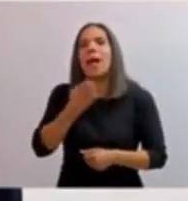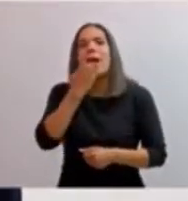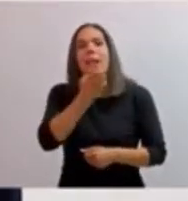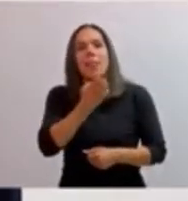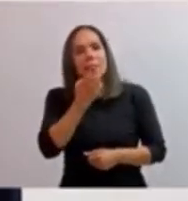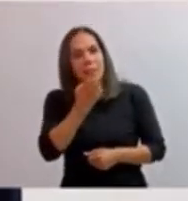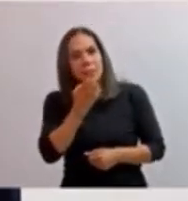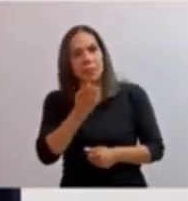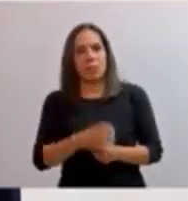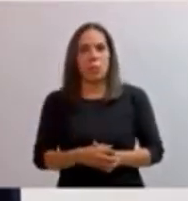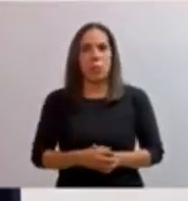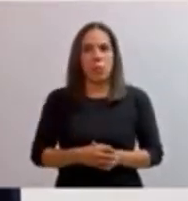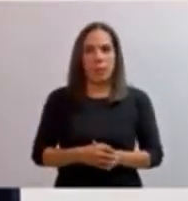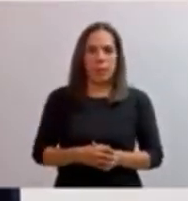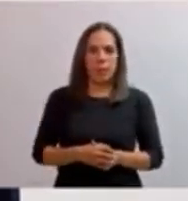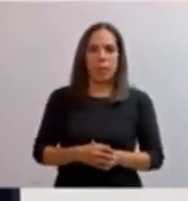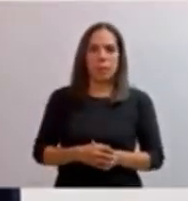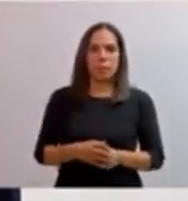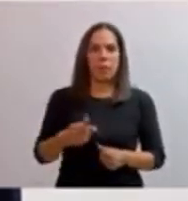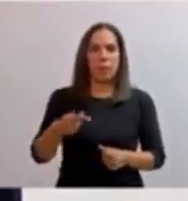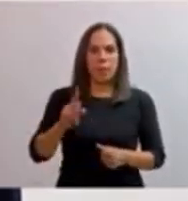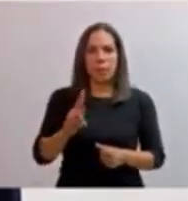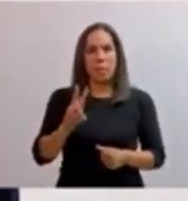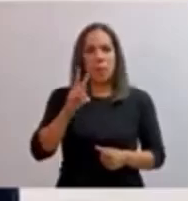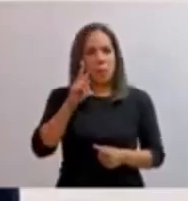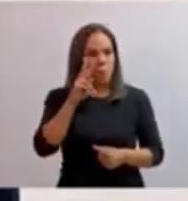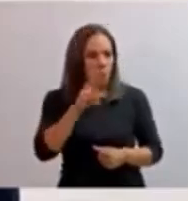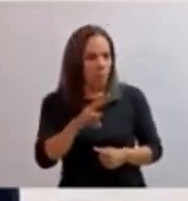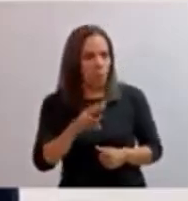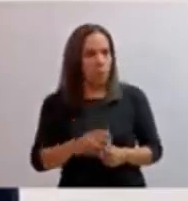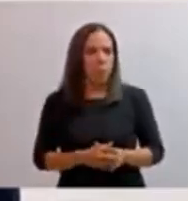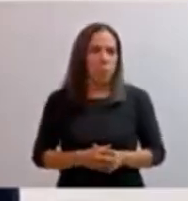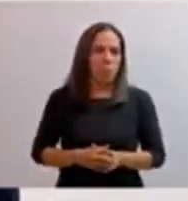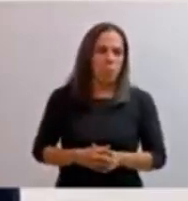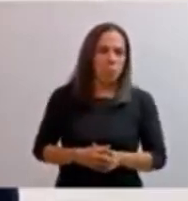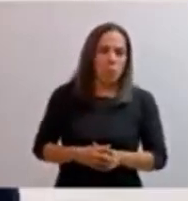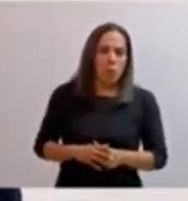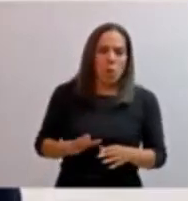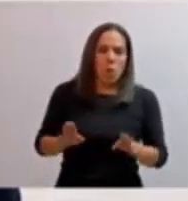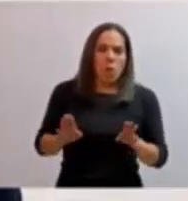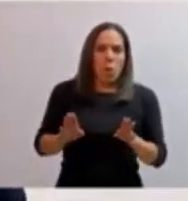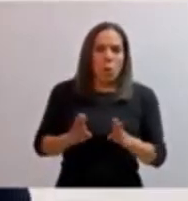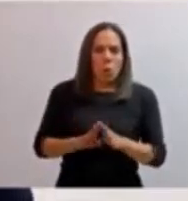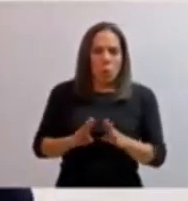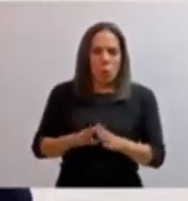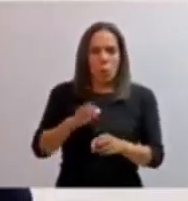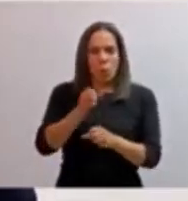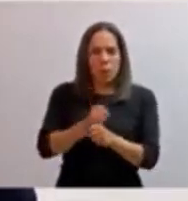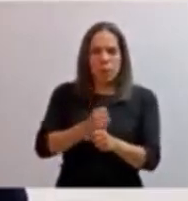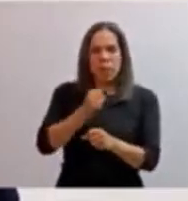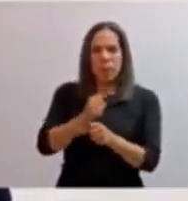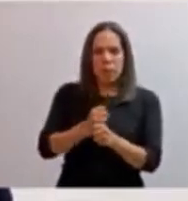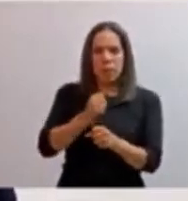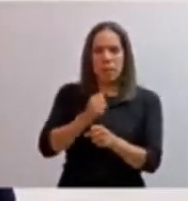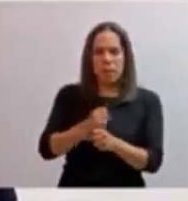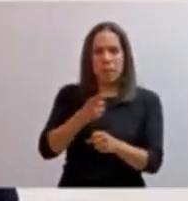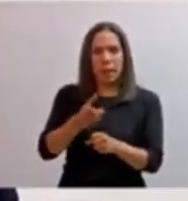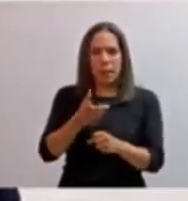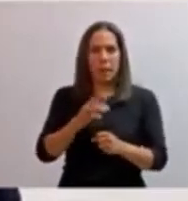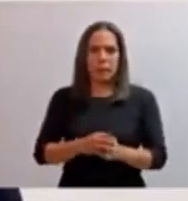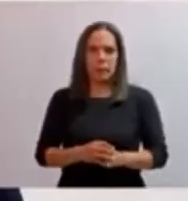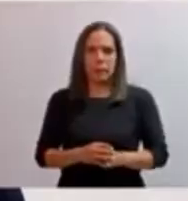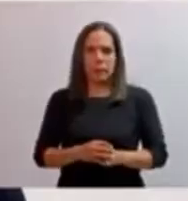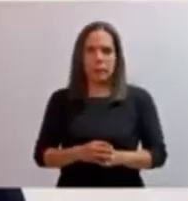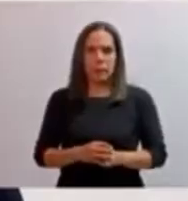Tomamos la siguiente sesión, vemos que hay una herramienta que permite darnos cuenta de esas prácticas y decimos, bueno, ahora vamos a